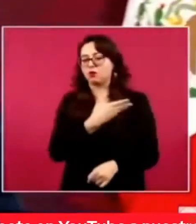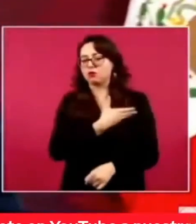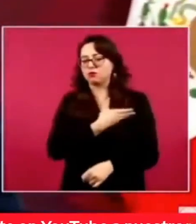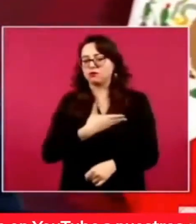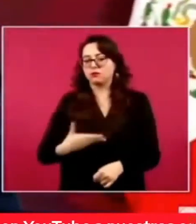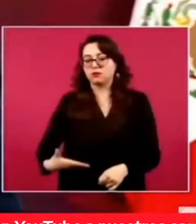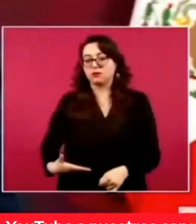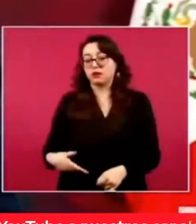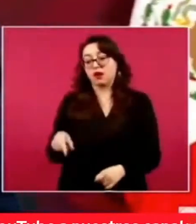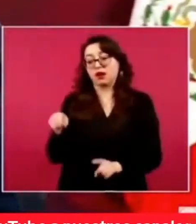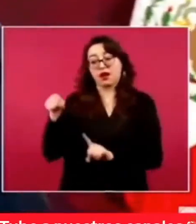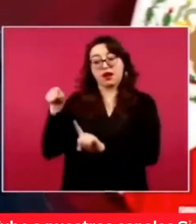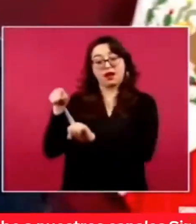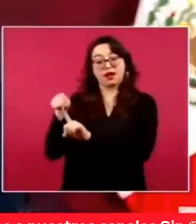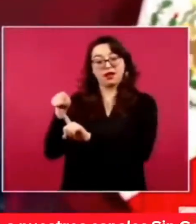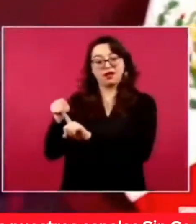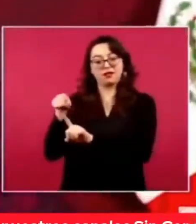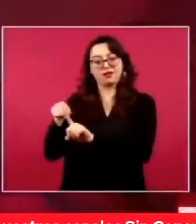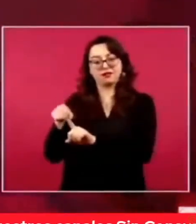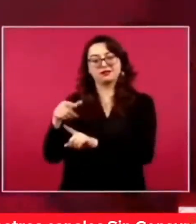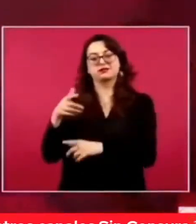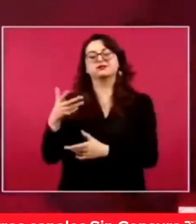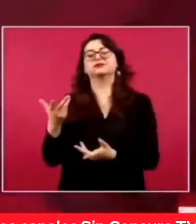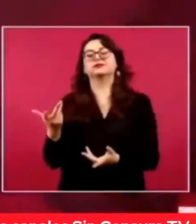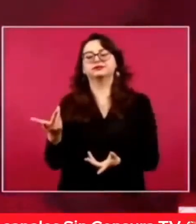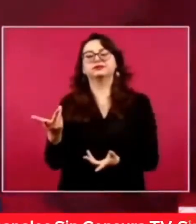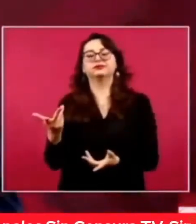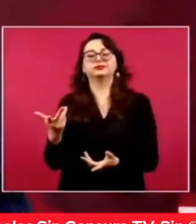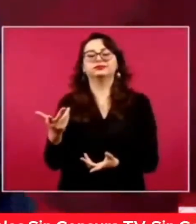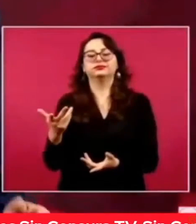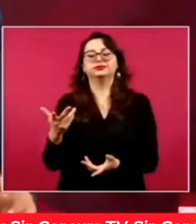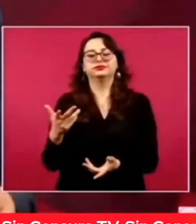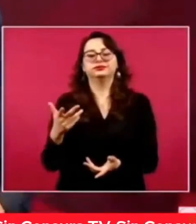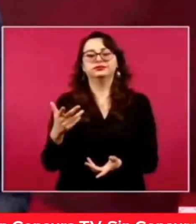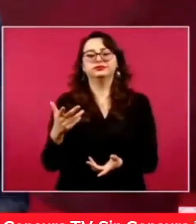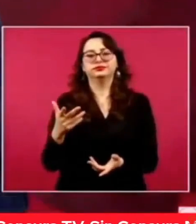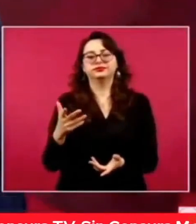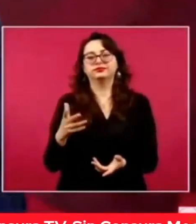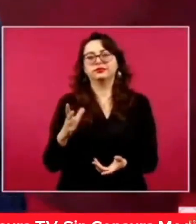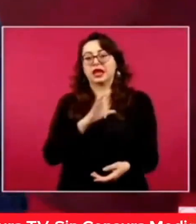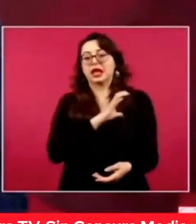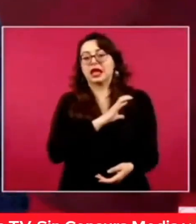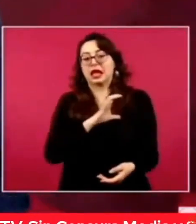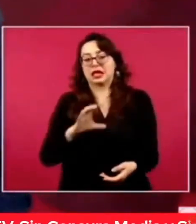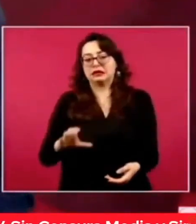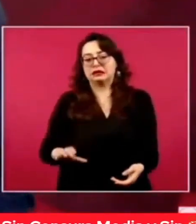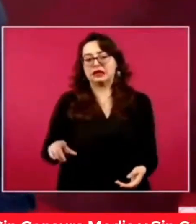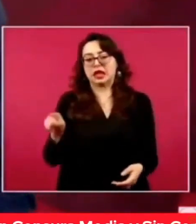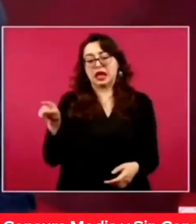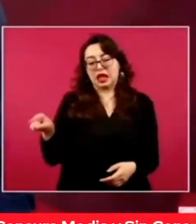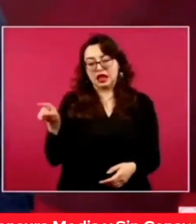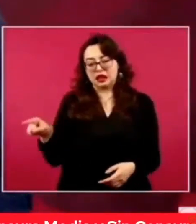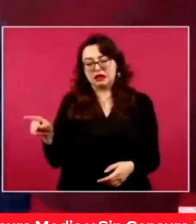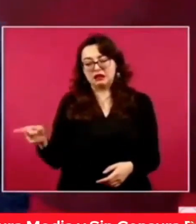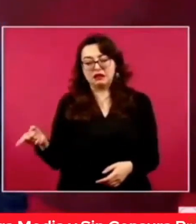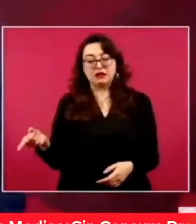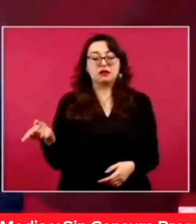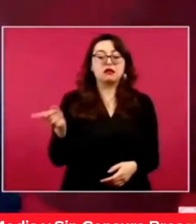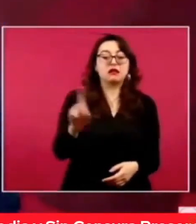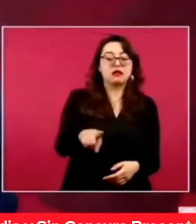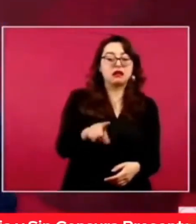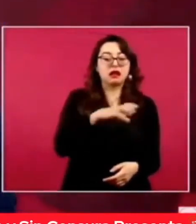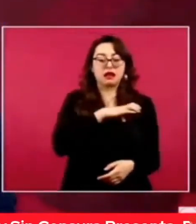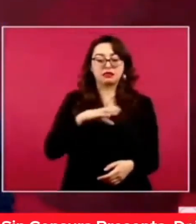y él estaba a favor de un candidato o precandidato de Rojo